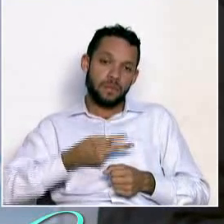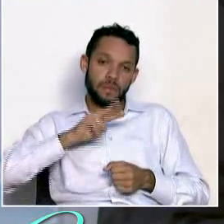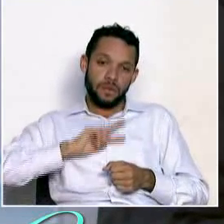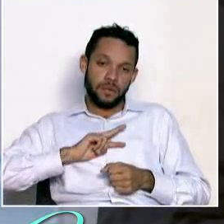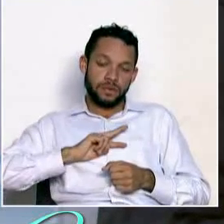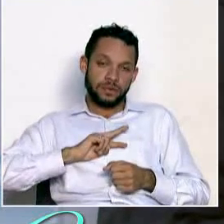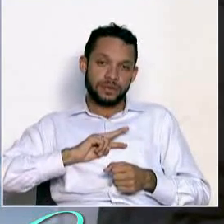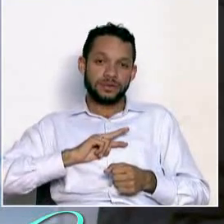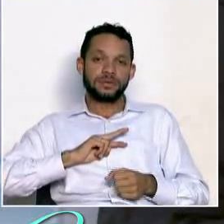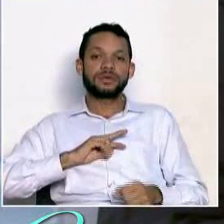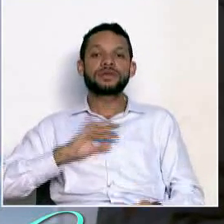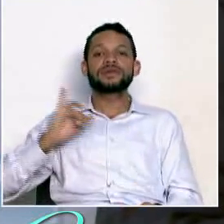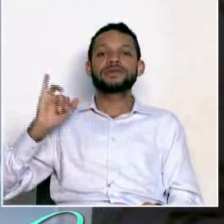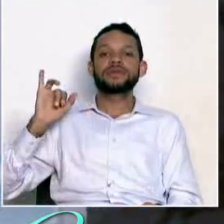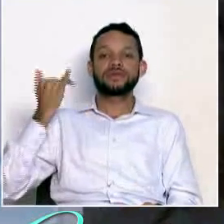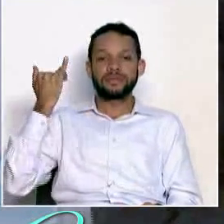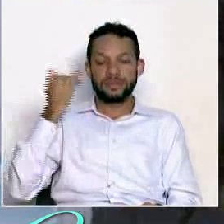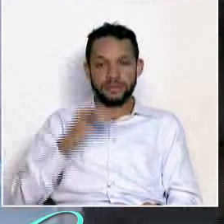Sí.